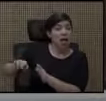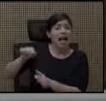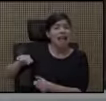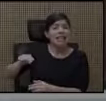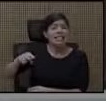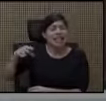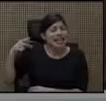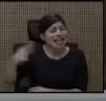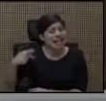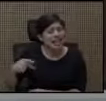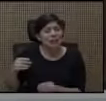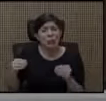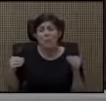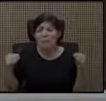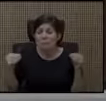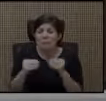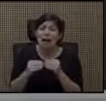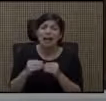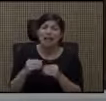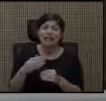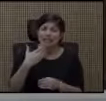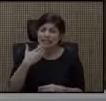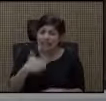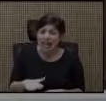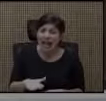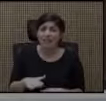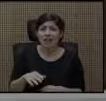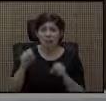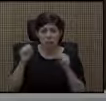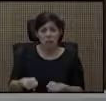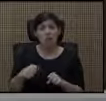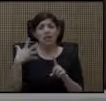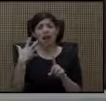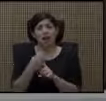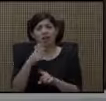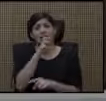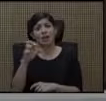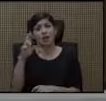inminente y grave que se cierne sobre costa rica